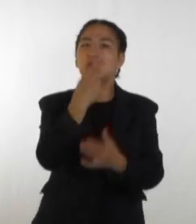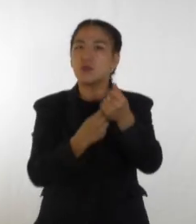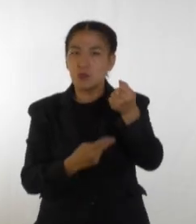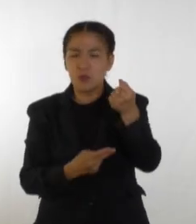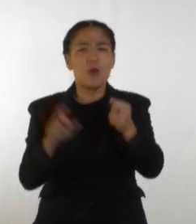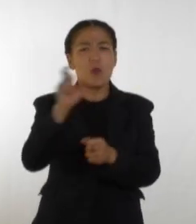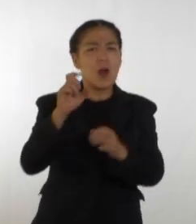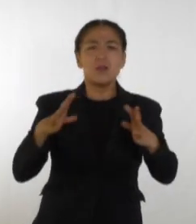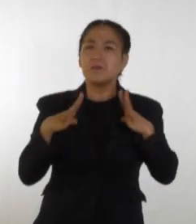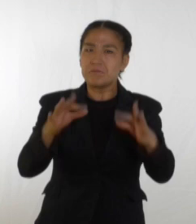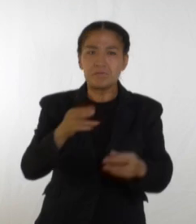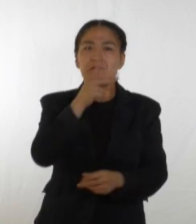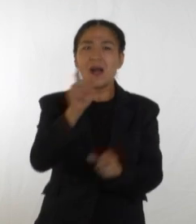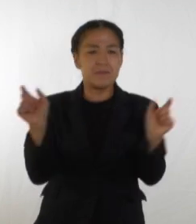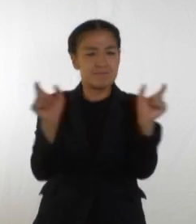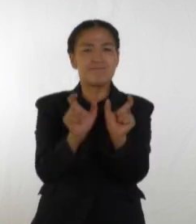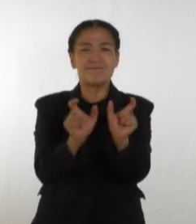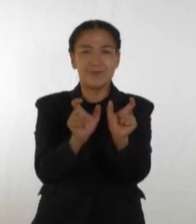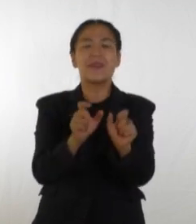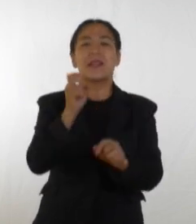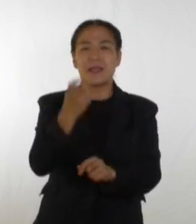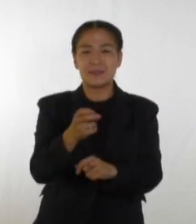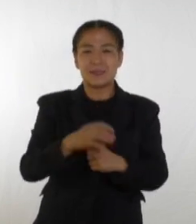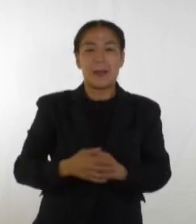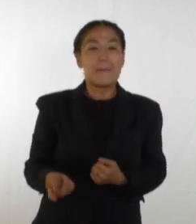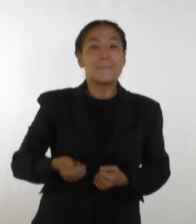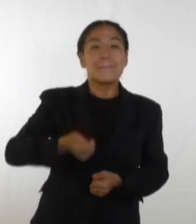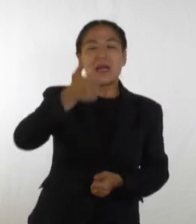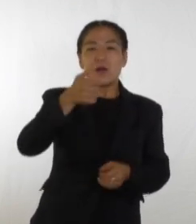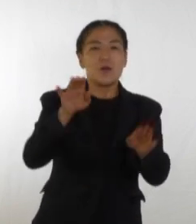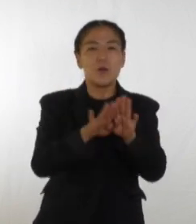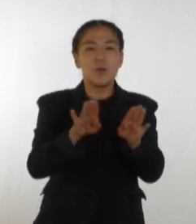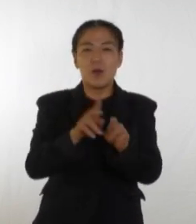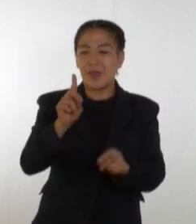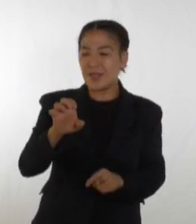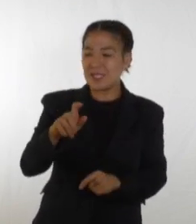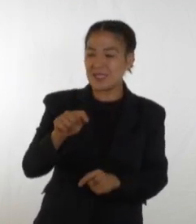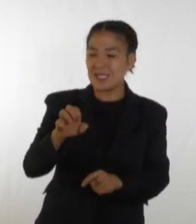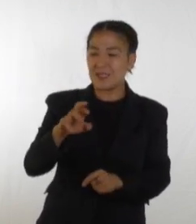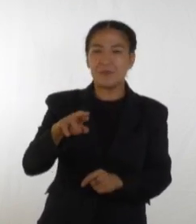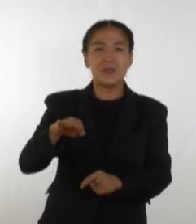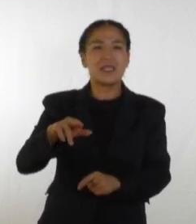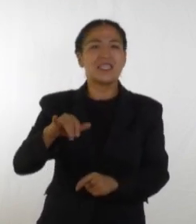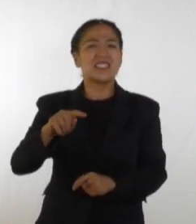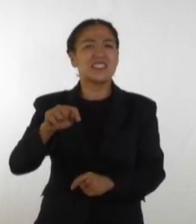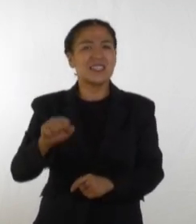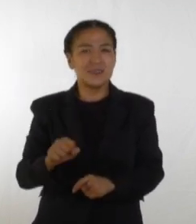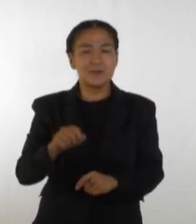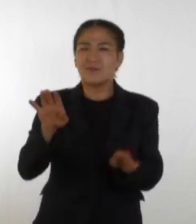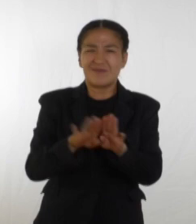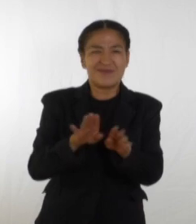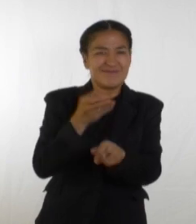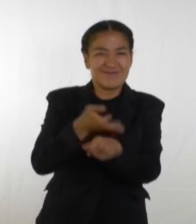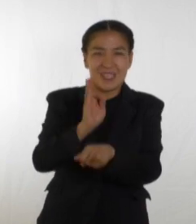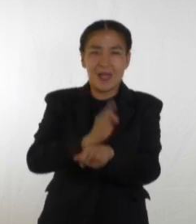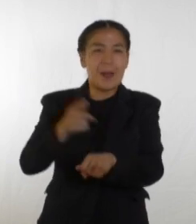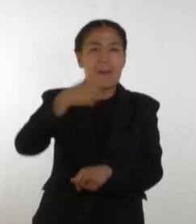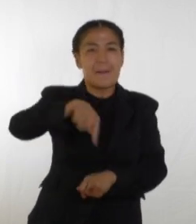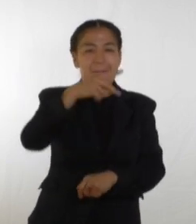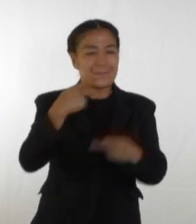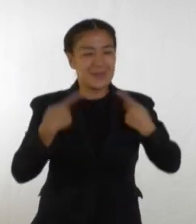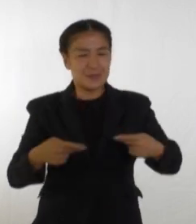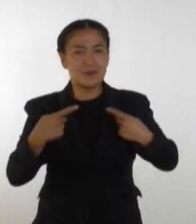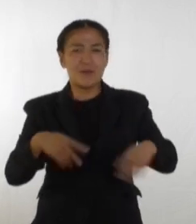dos. ¿Desde cuándo se usa? Pues primero se empezaron a hacer los modelos deterministas, y es muy chistoso porque la